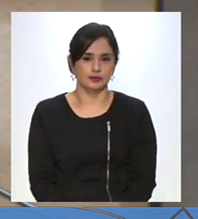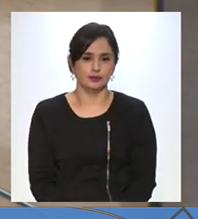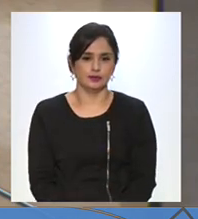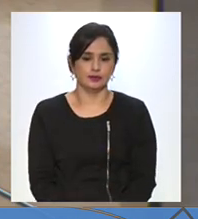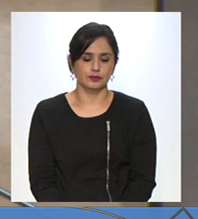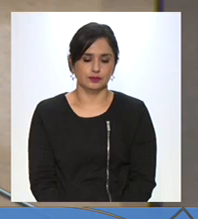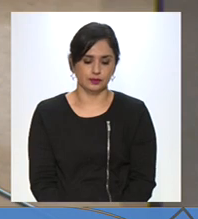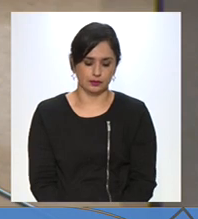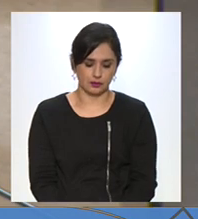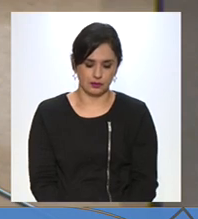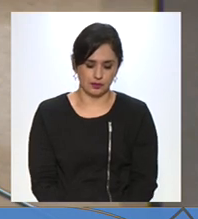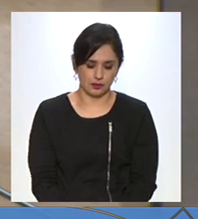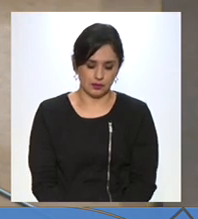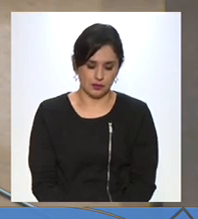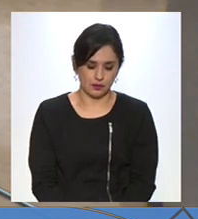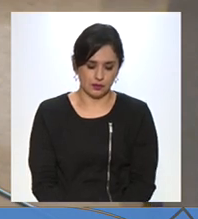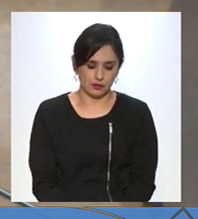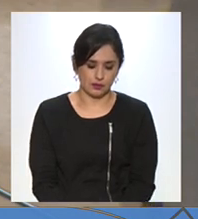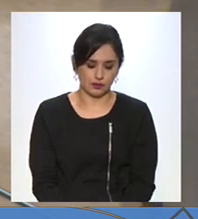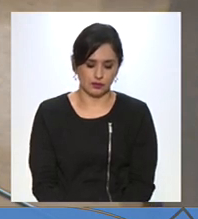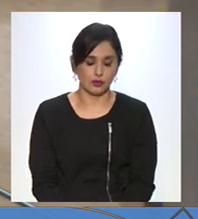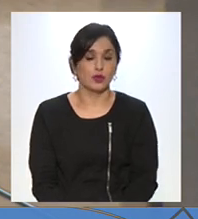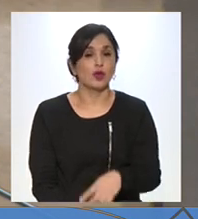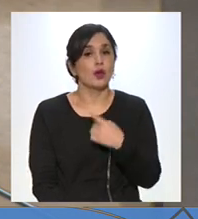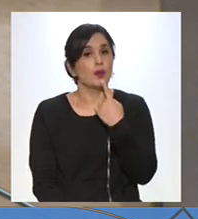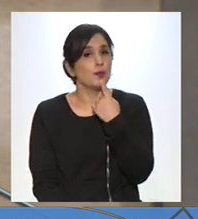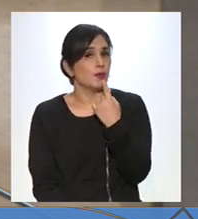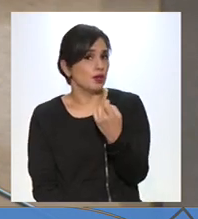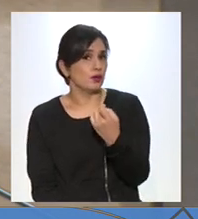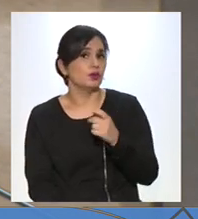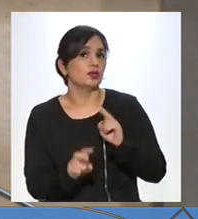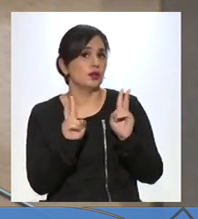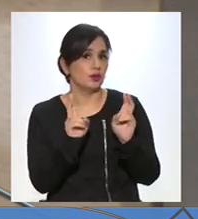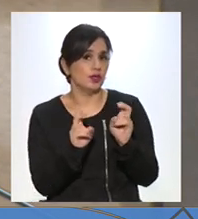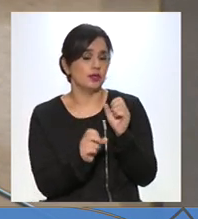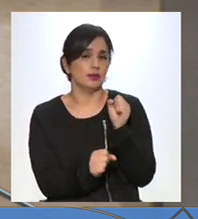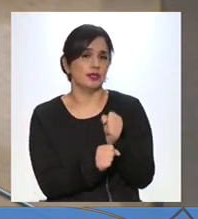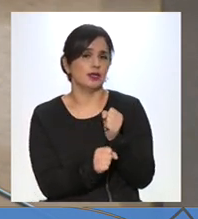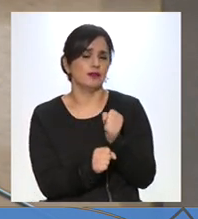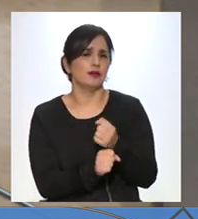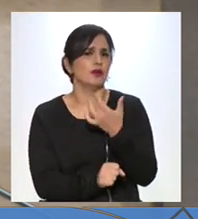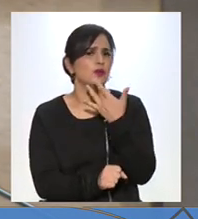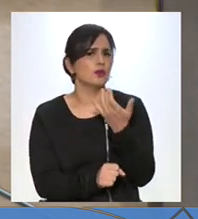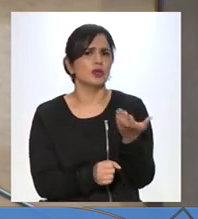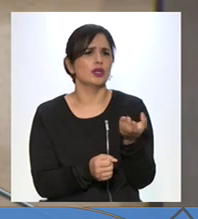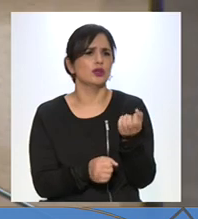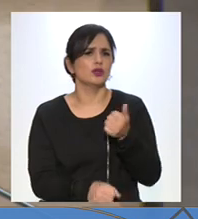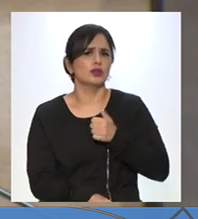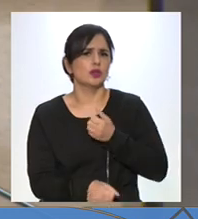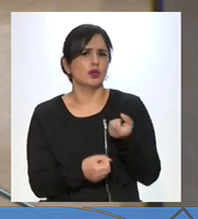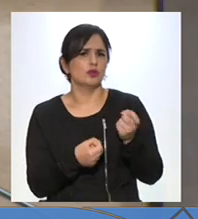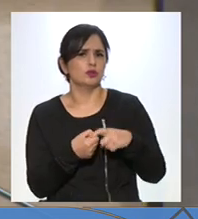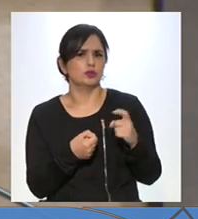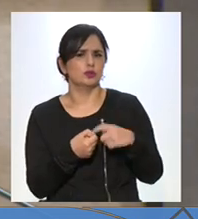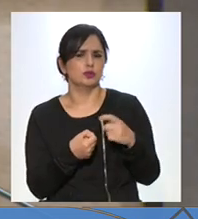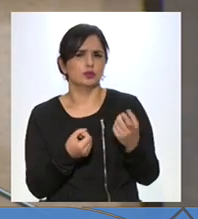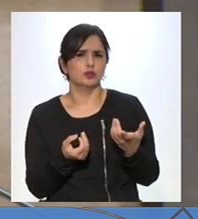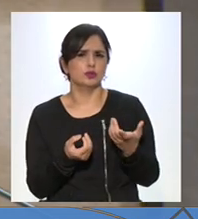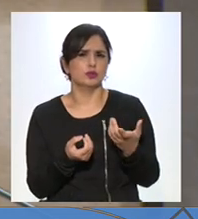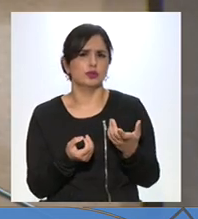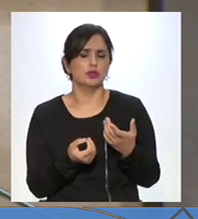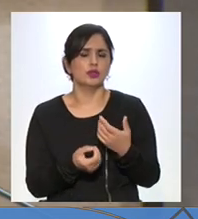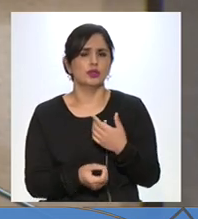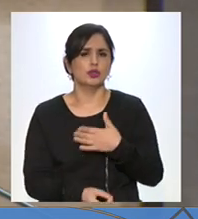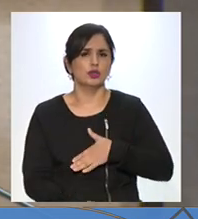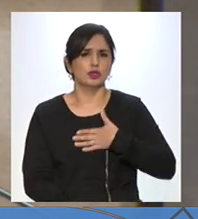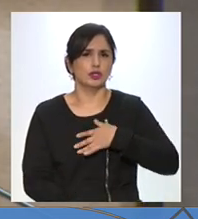economía. Preguntaba también por el tema del empleo, como por qué no se llenan las vacantes. Yo quisiera decir claramente